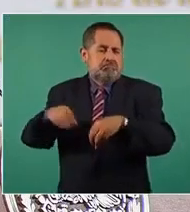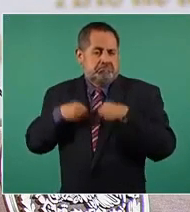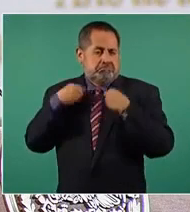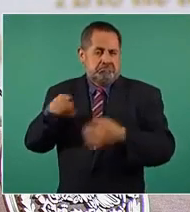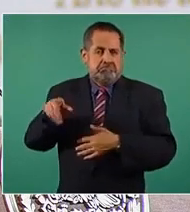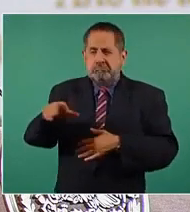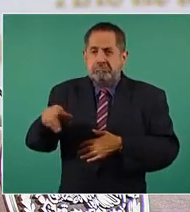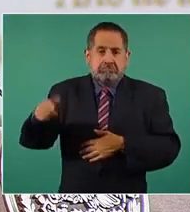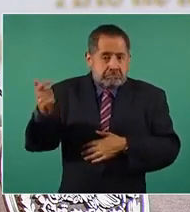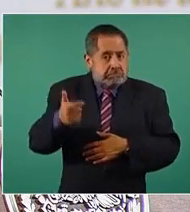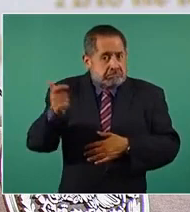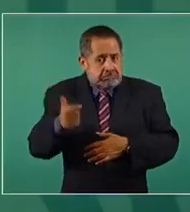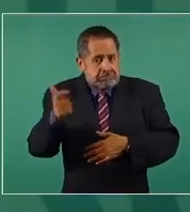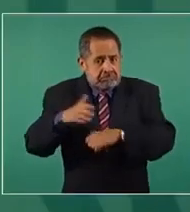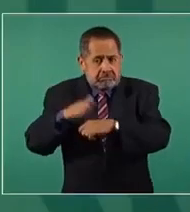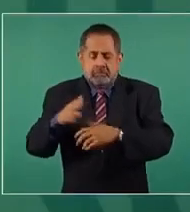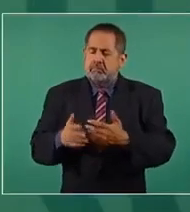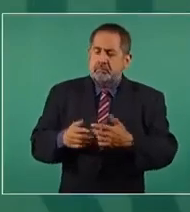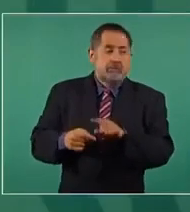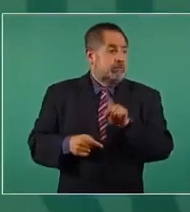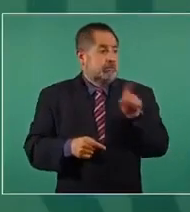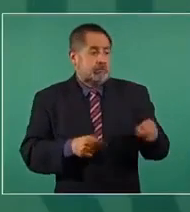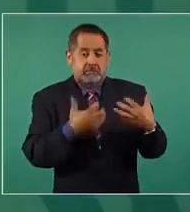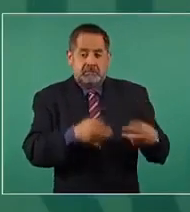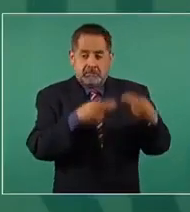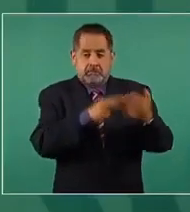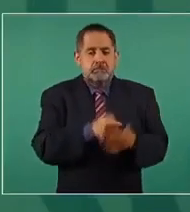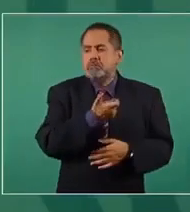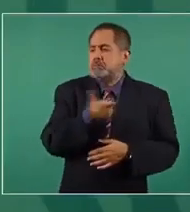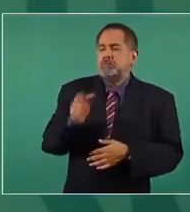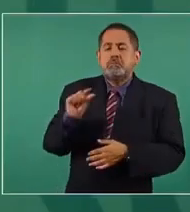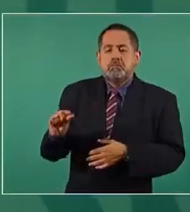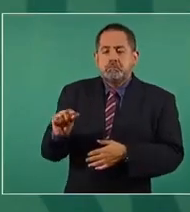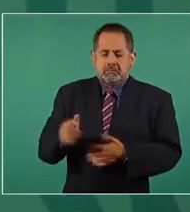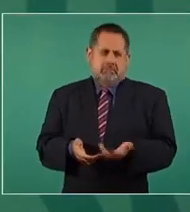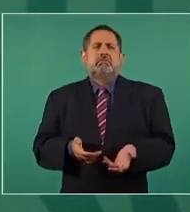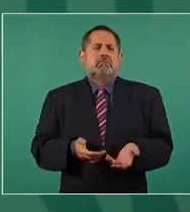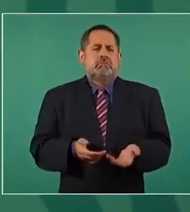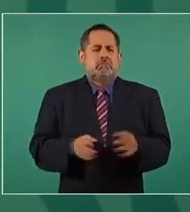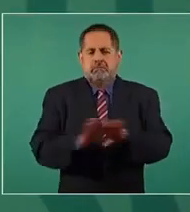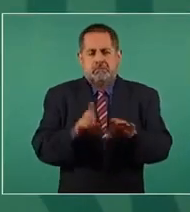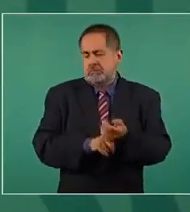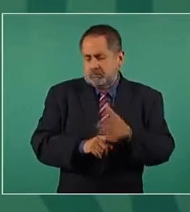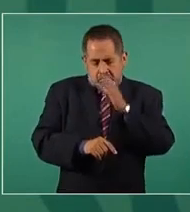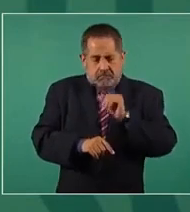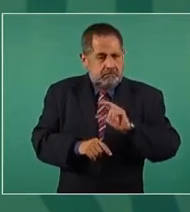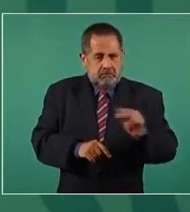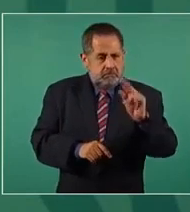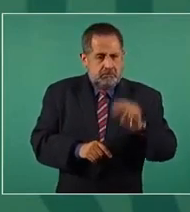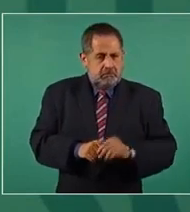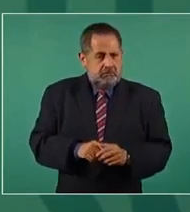de clase media, que lo que pagan las grandes empresas de tarifa por la luz,